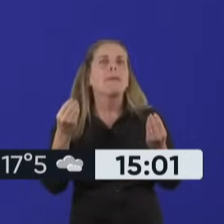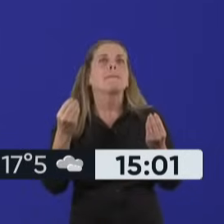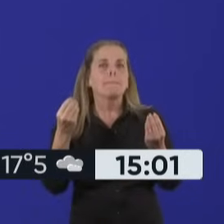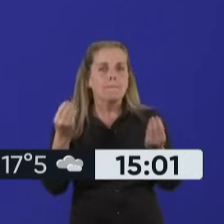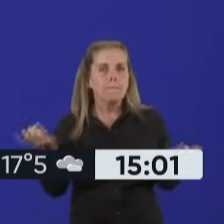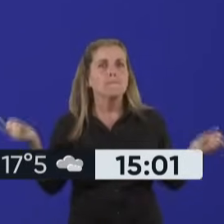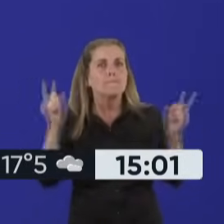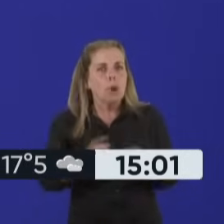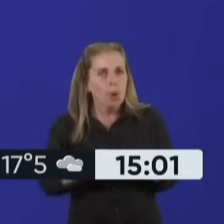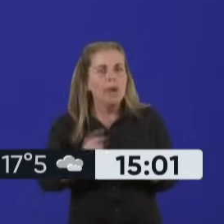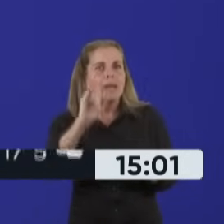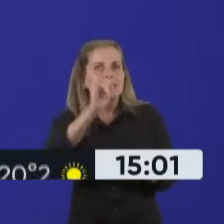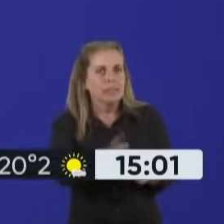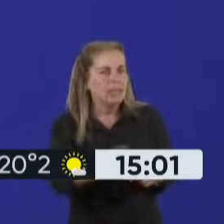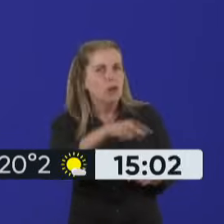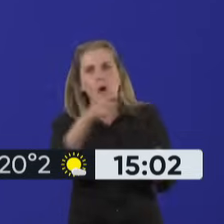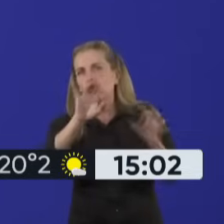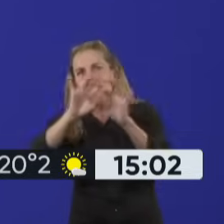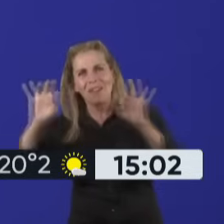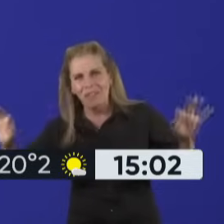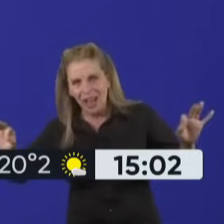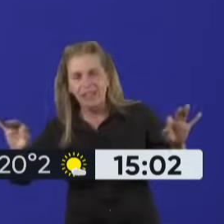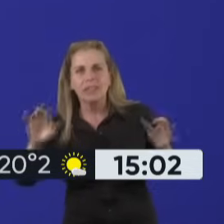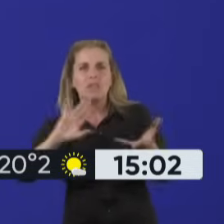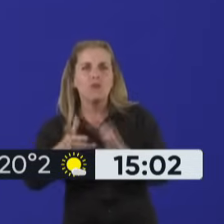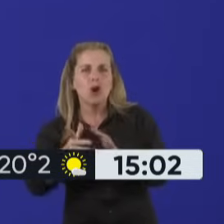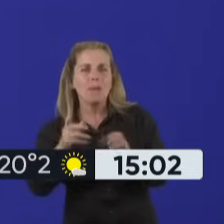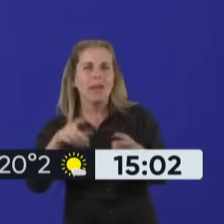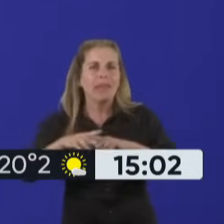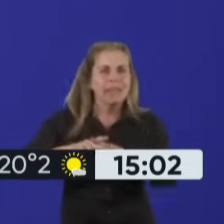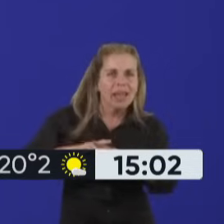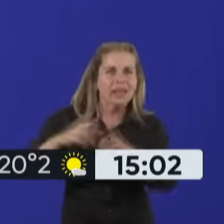revitalizar la idea de la mano invisible combinada con la fábrica de